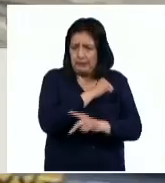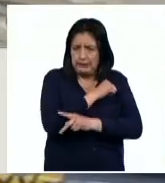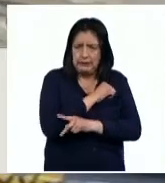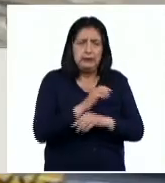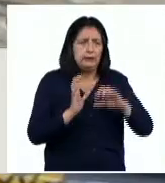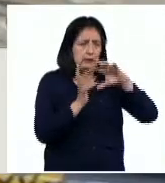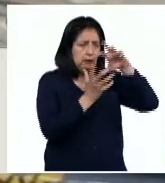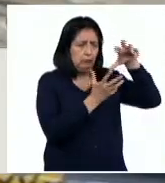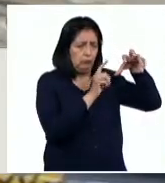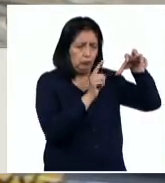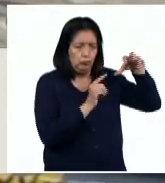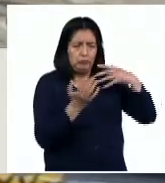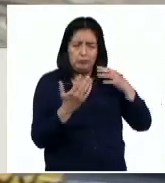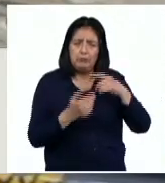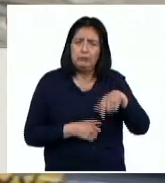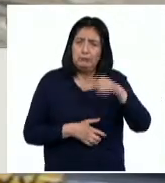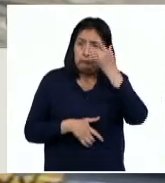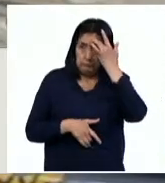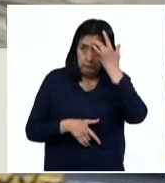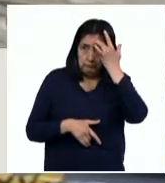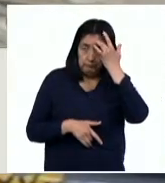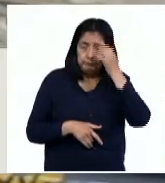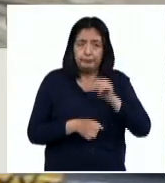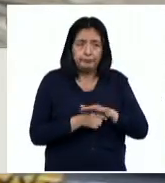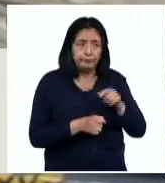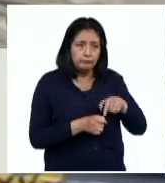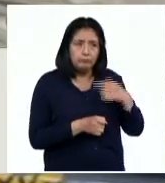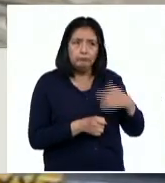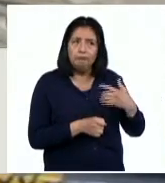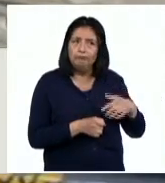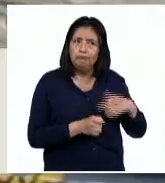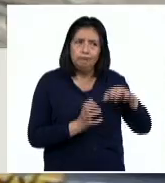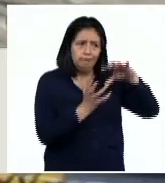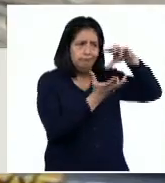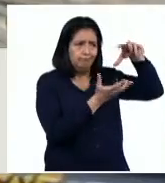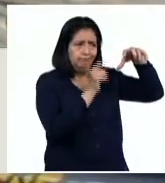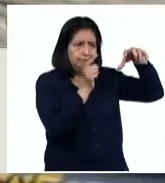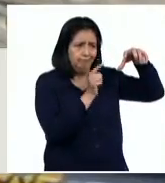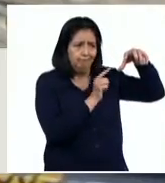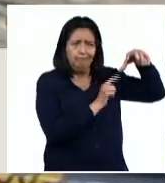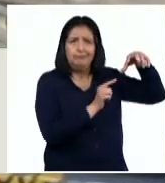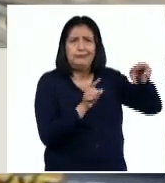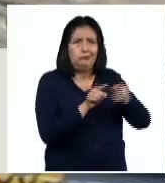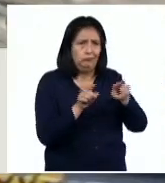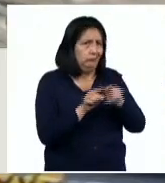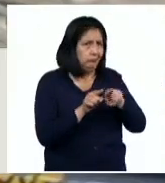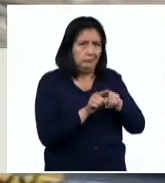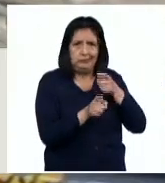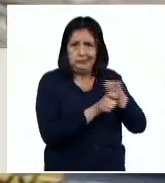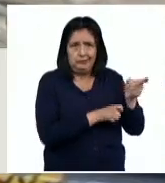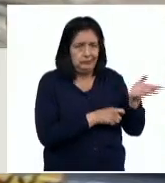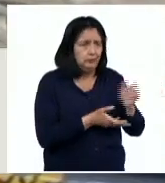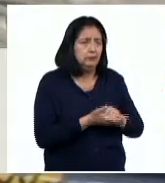mundo, porque esta enfermedad ha atacado a todos por igual. Y si